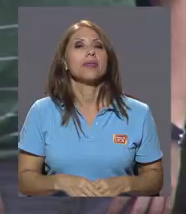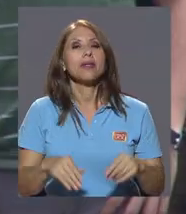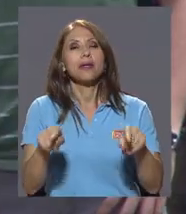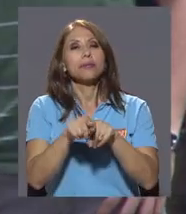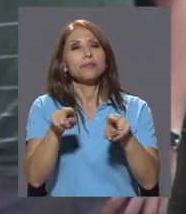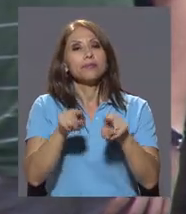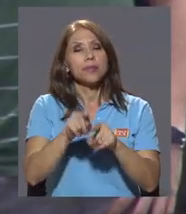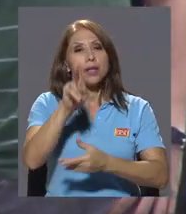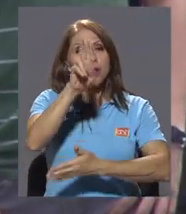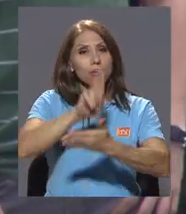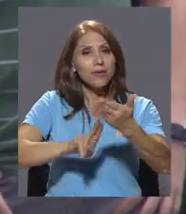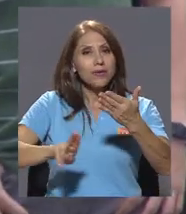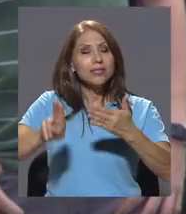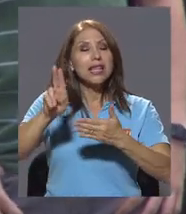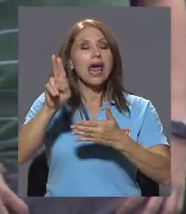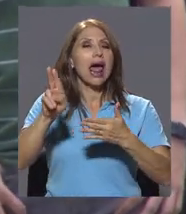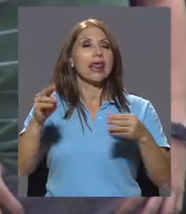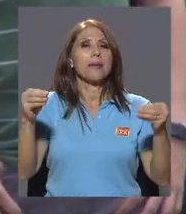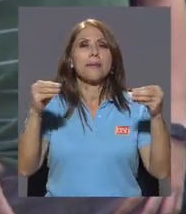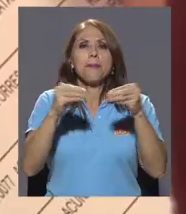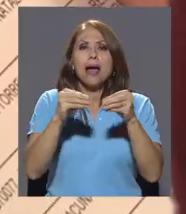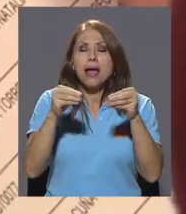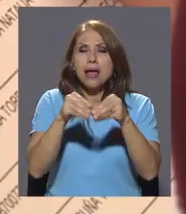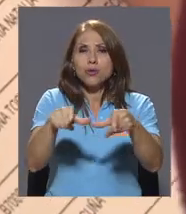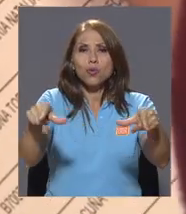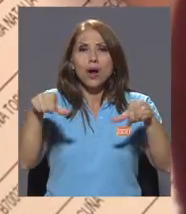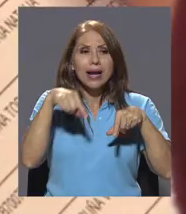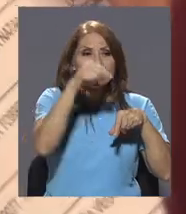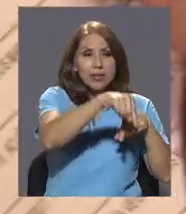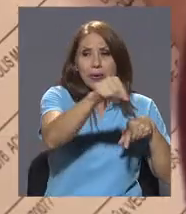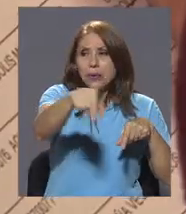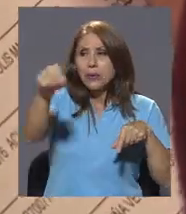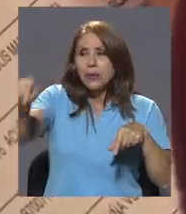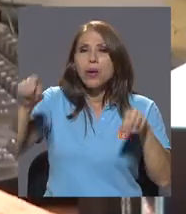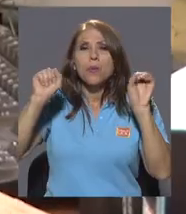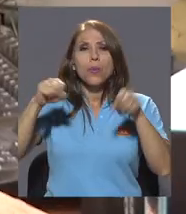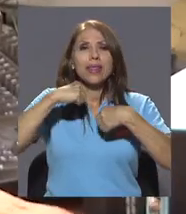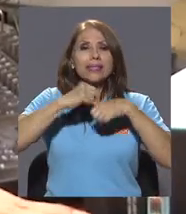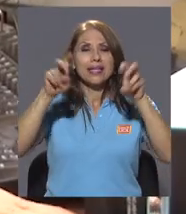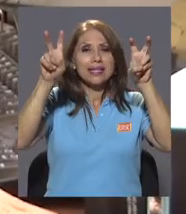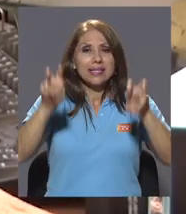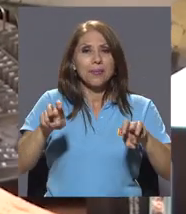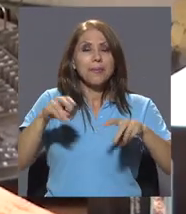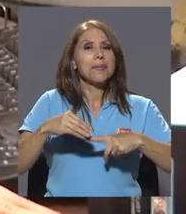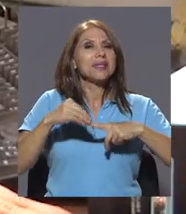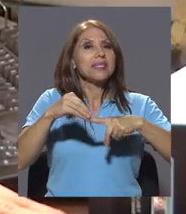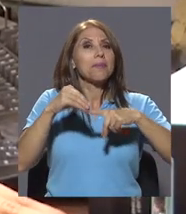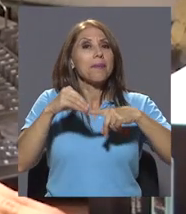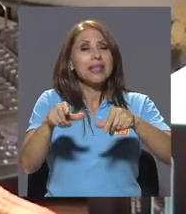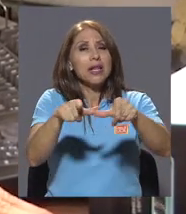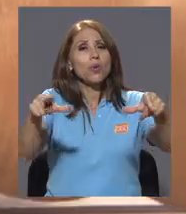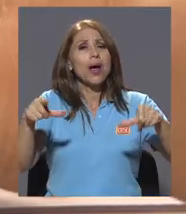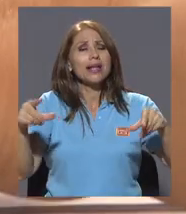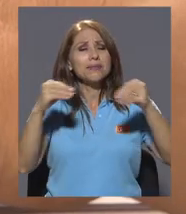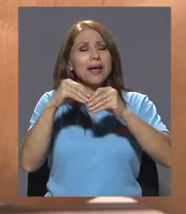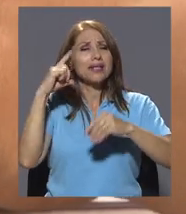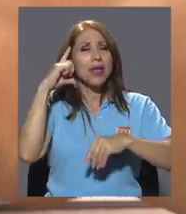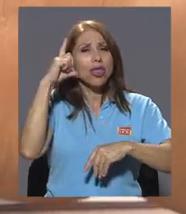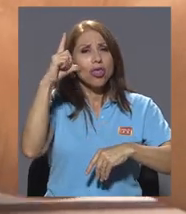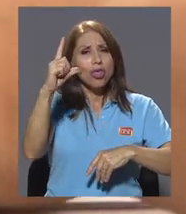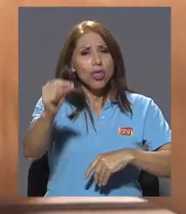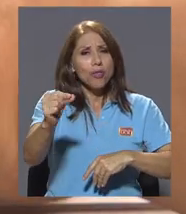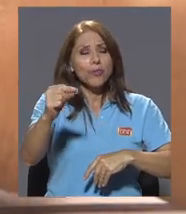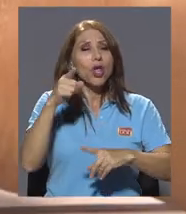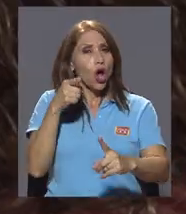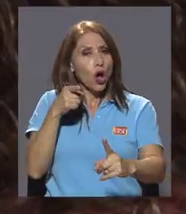universidad también ha ampliado la cantidad de sedes para la aplicación del examen, principalmente en las zonas de difícil acceso. Esto con el